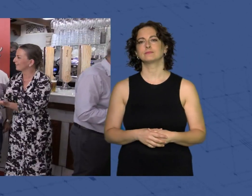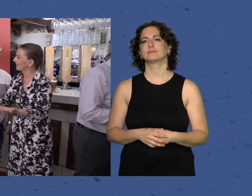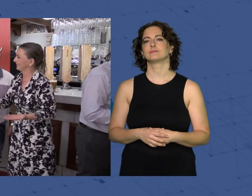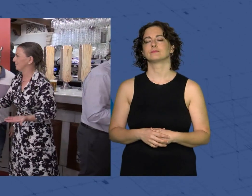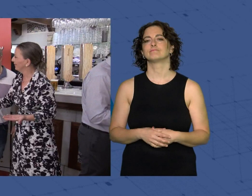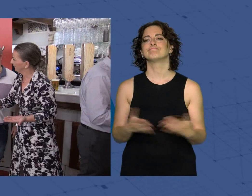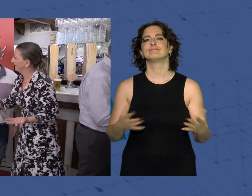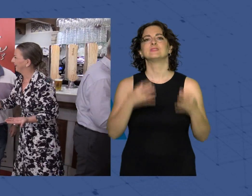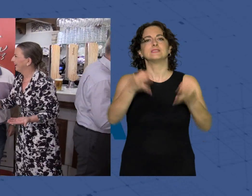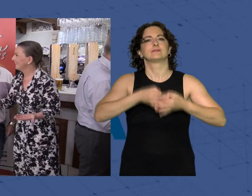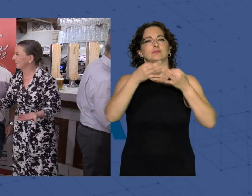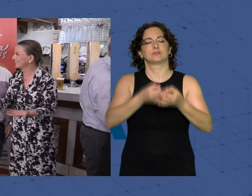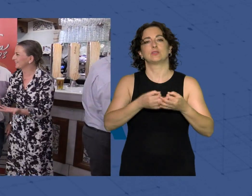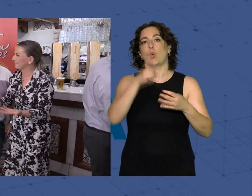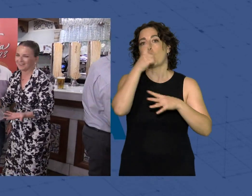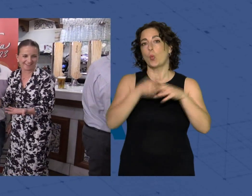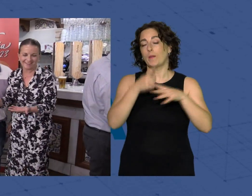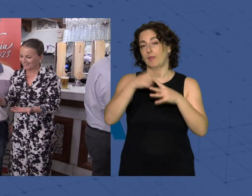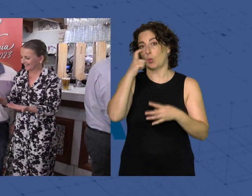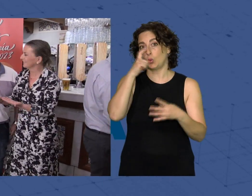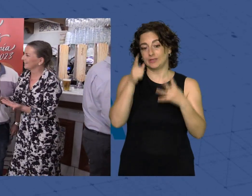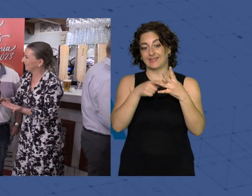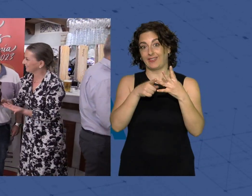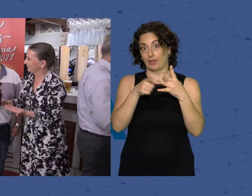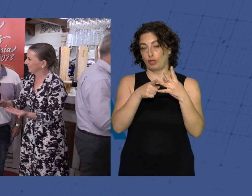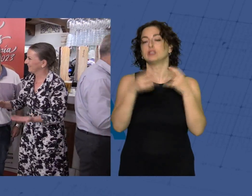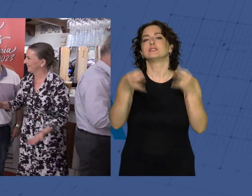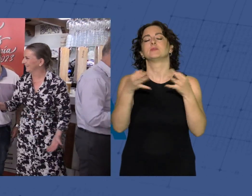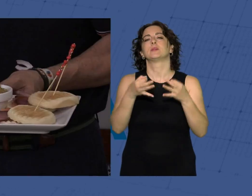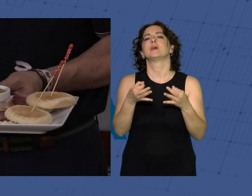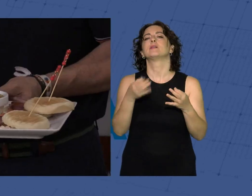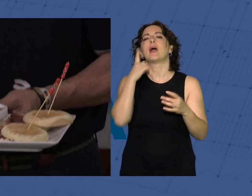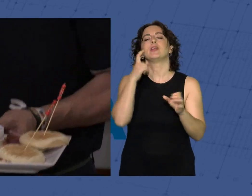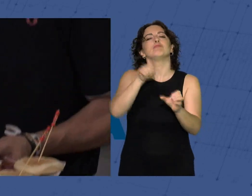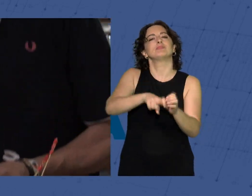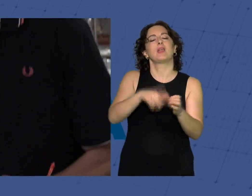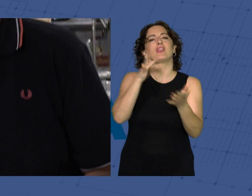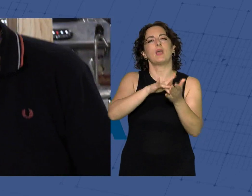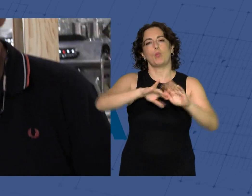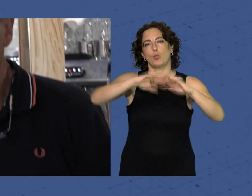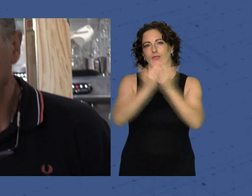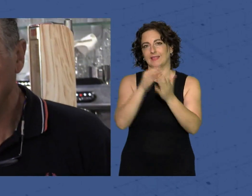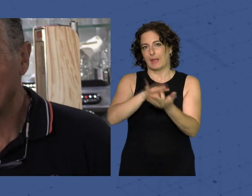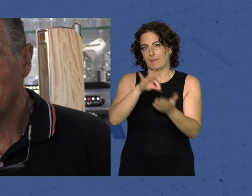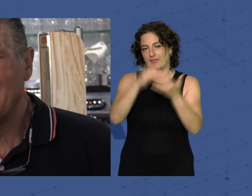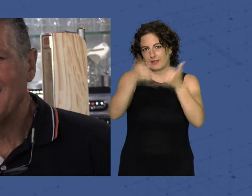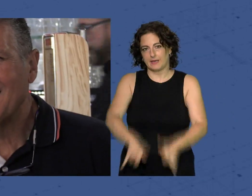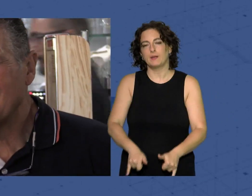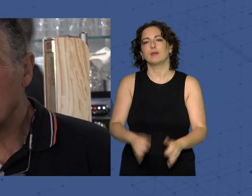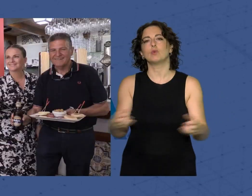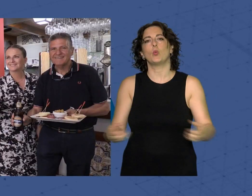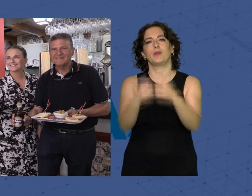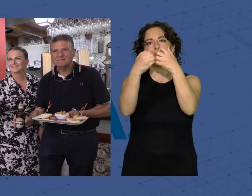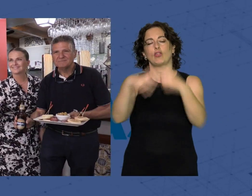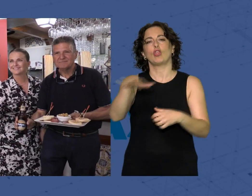como cada tercer jueves de junio Almería se ha unido a la celebración del día mundial de la tapa lo ha hecho con un brindis